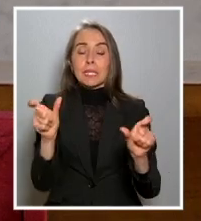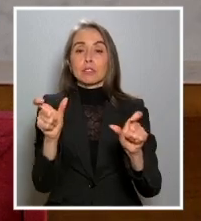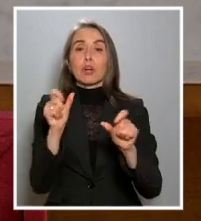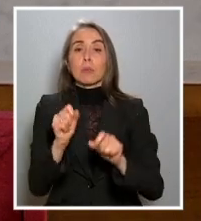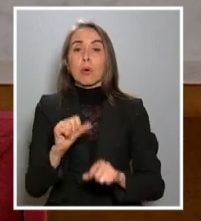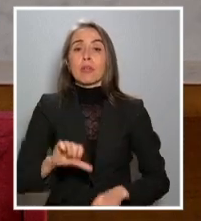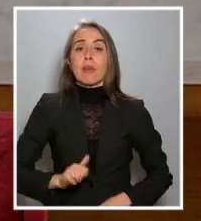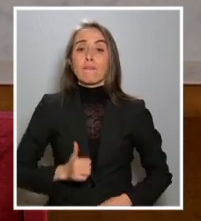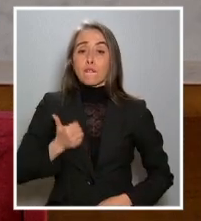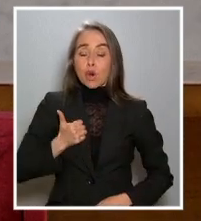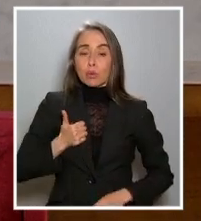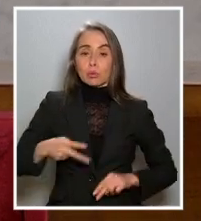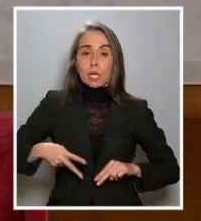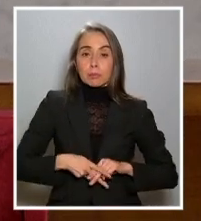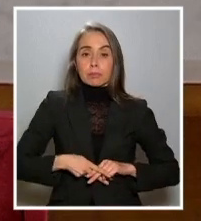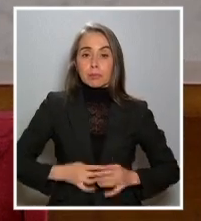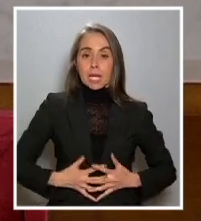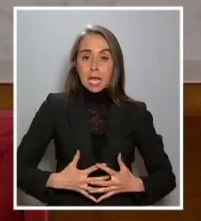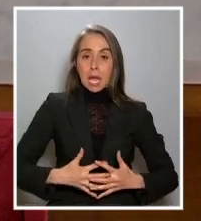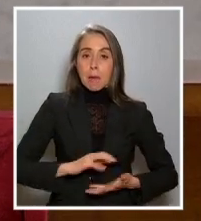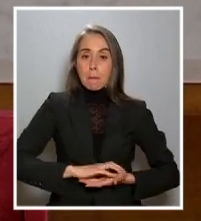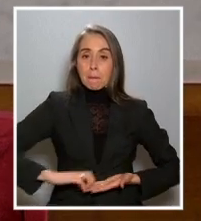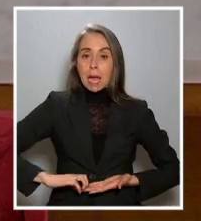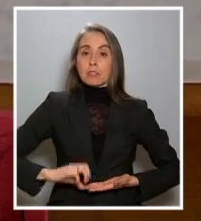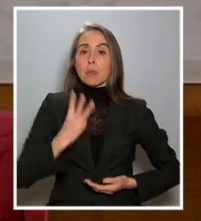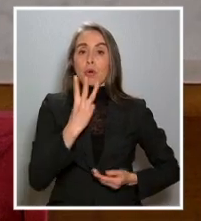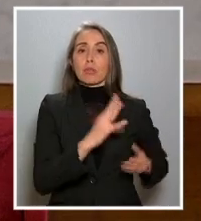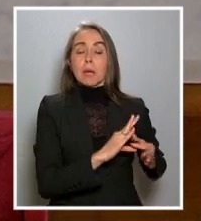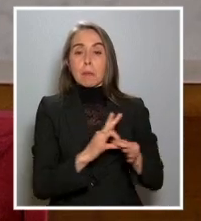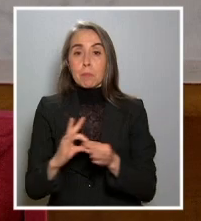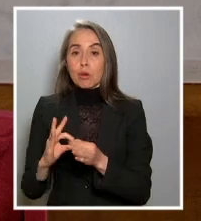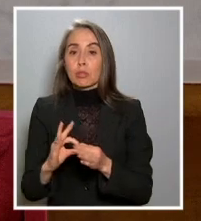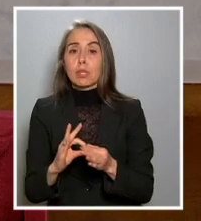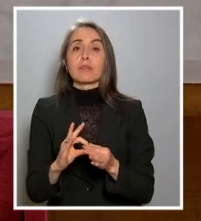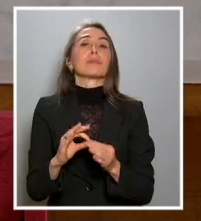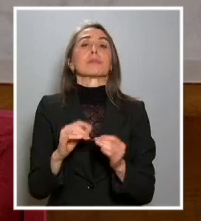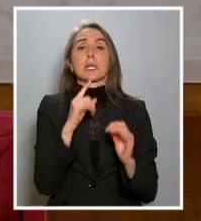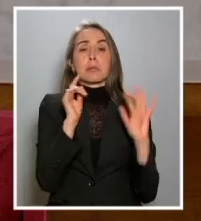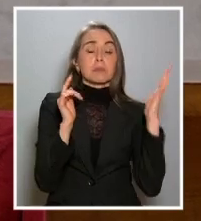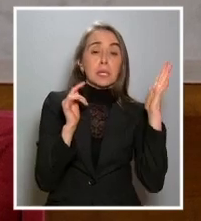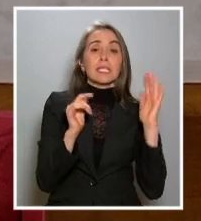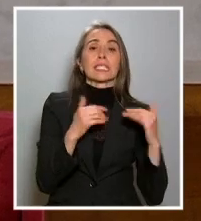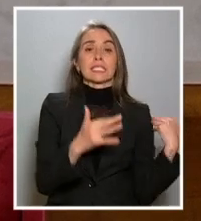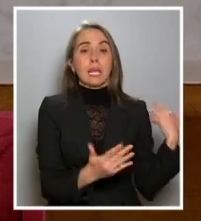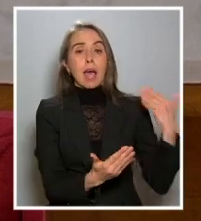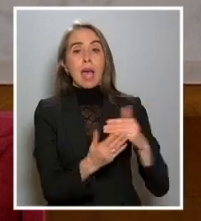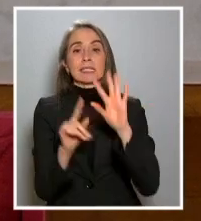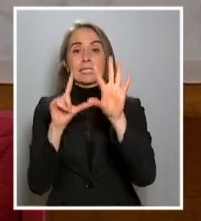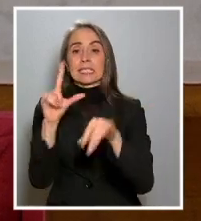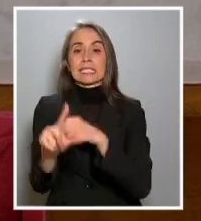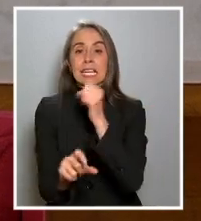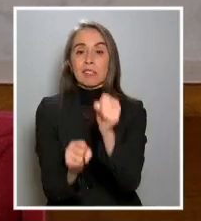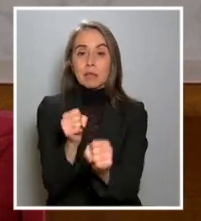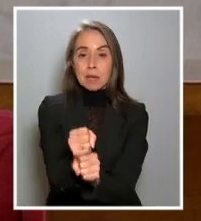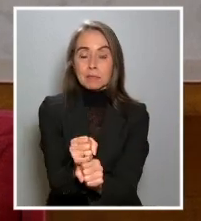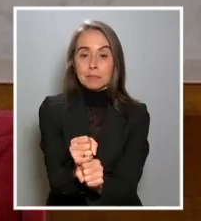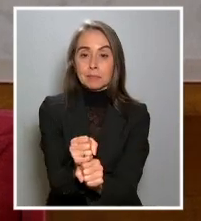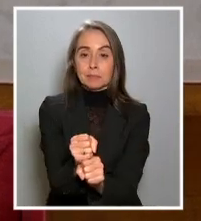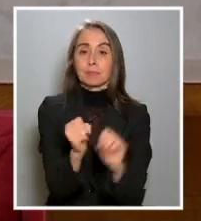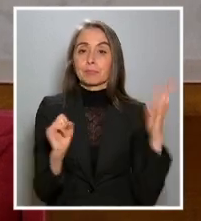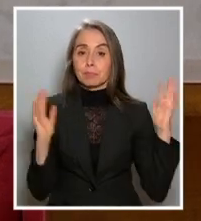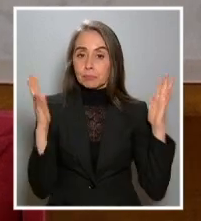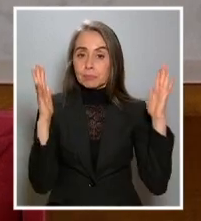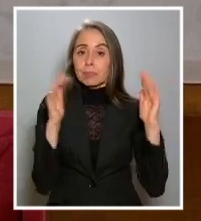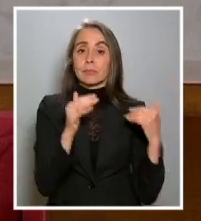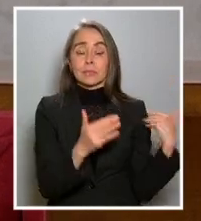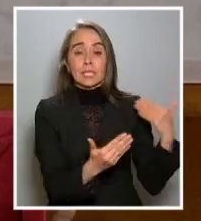interrupción voluntaria del embarazo en 3 causales. Han pasado 7 años y con